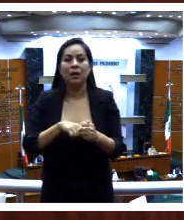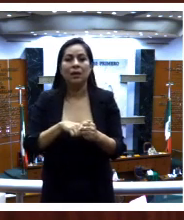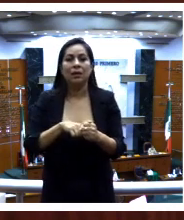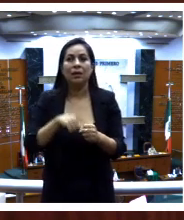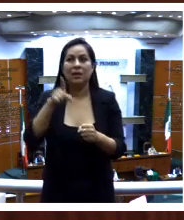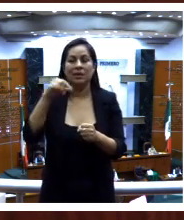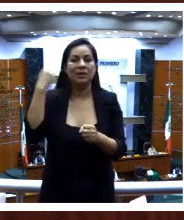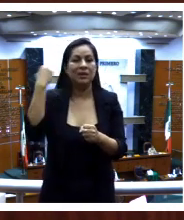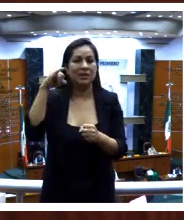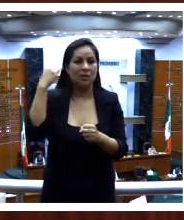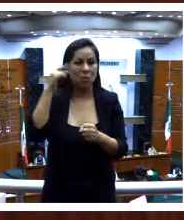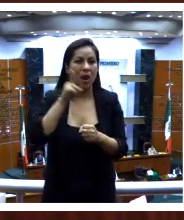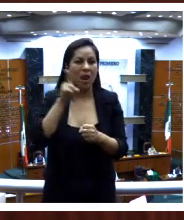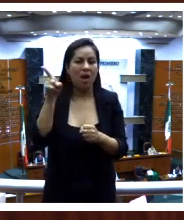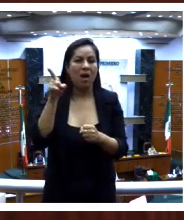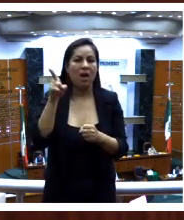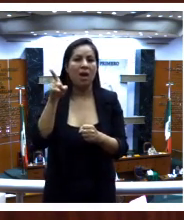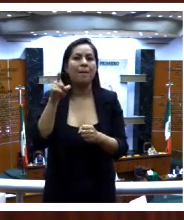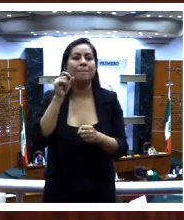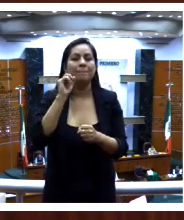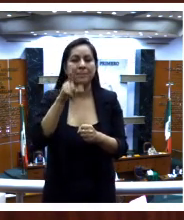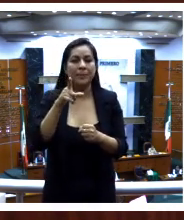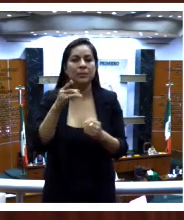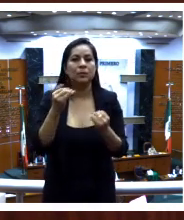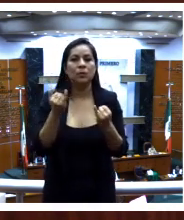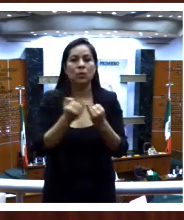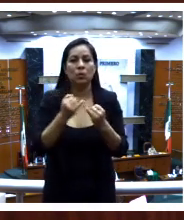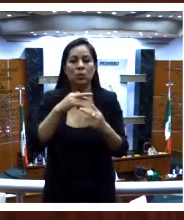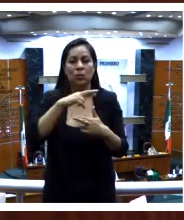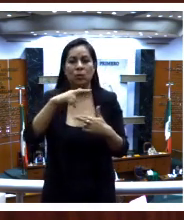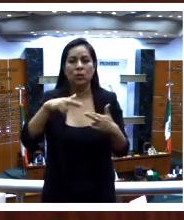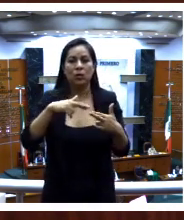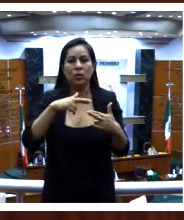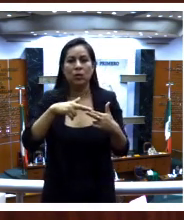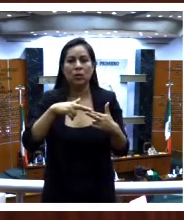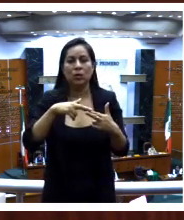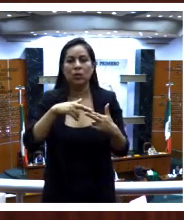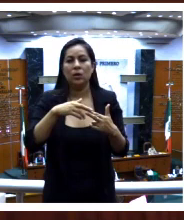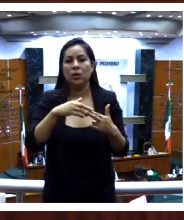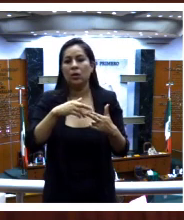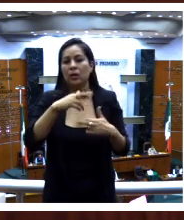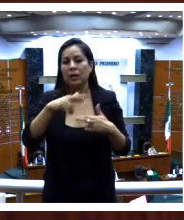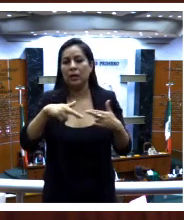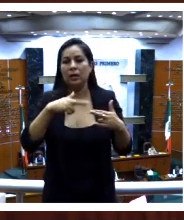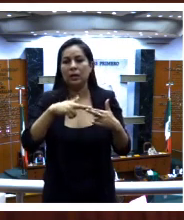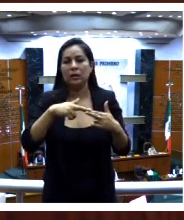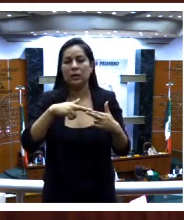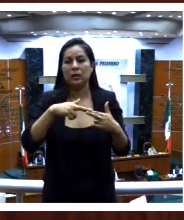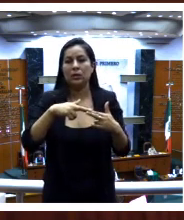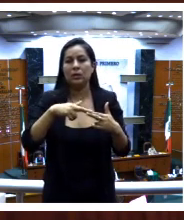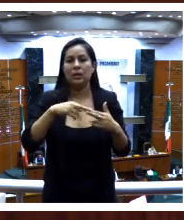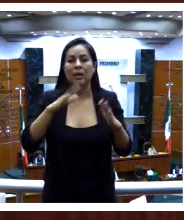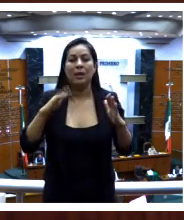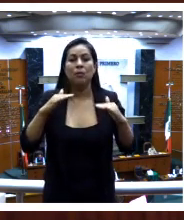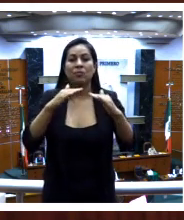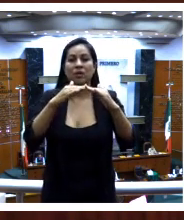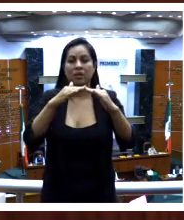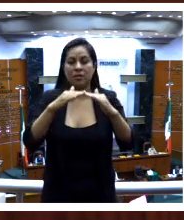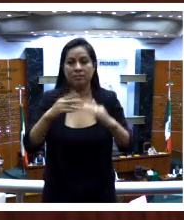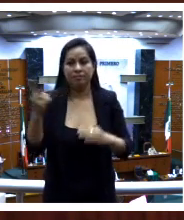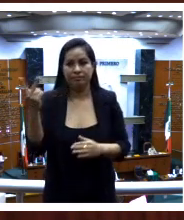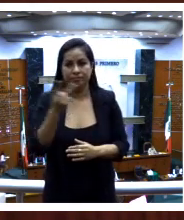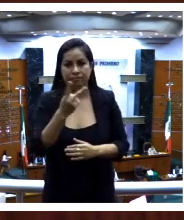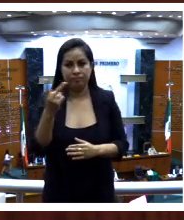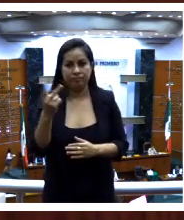de Iguala, en la CENEIMA, así como en la Escuela Normal Regional de la Montaña.